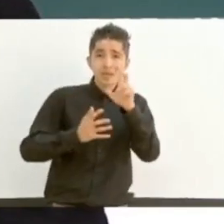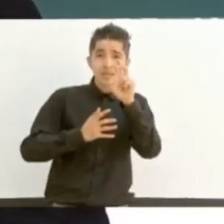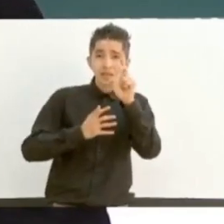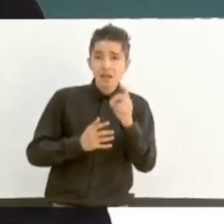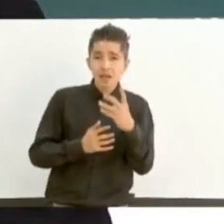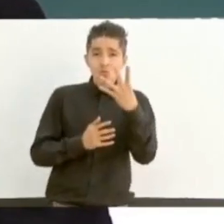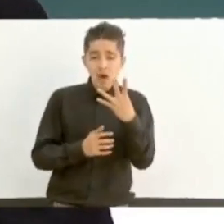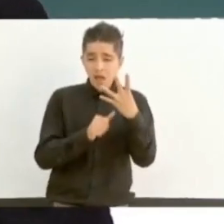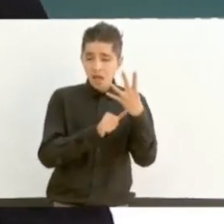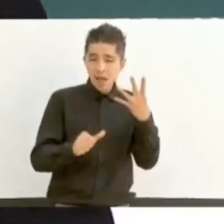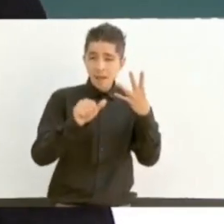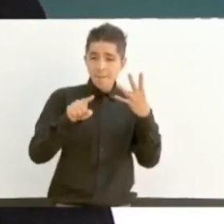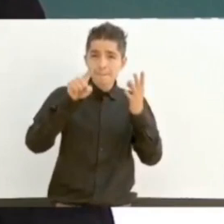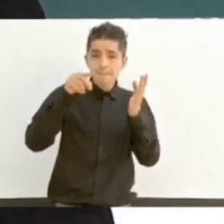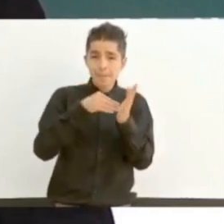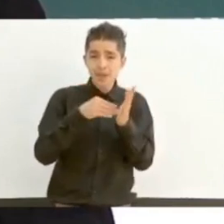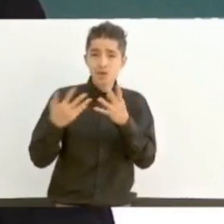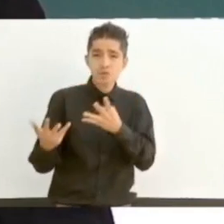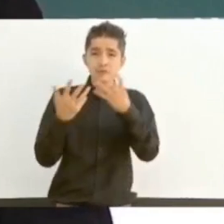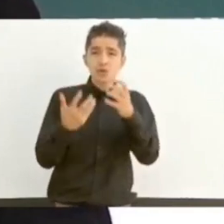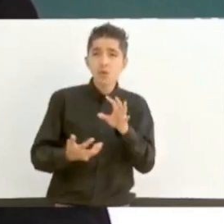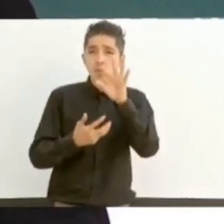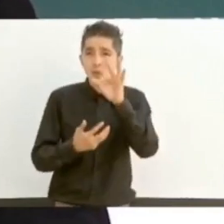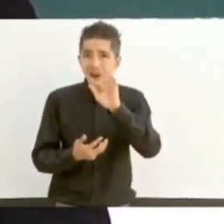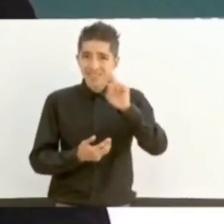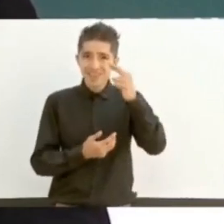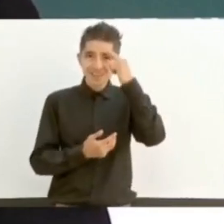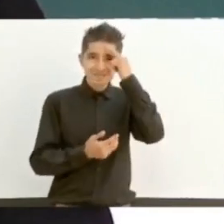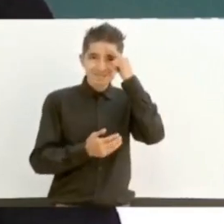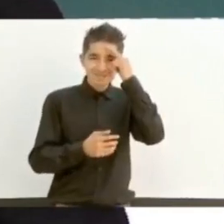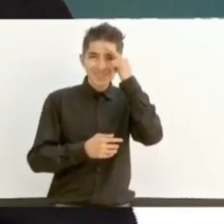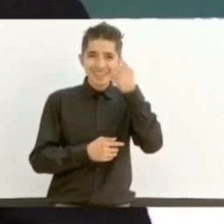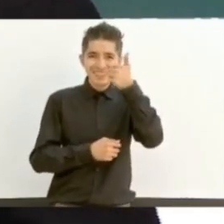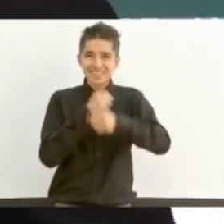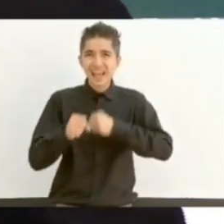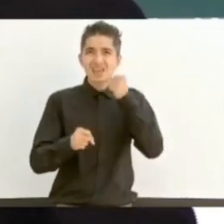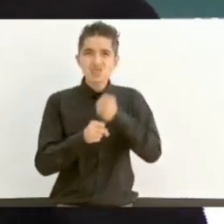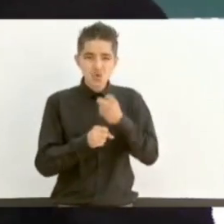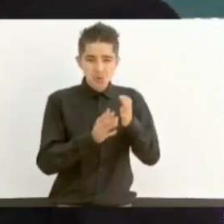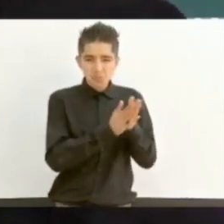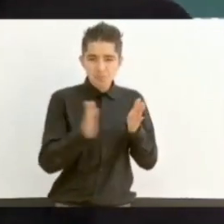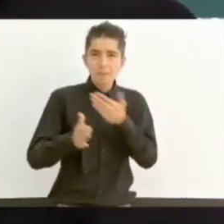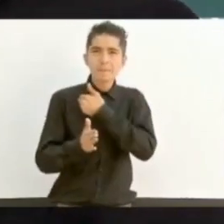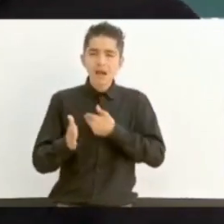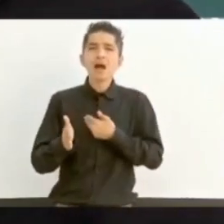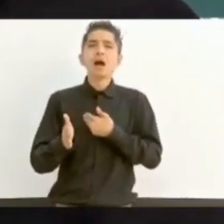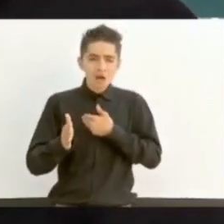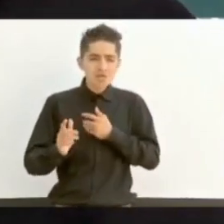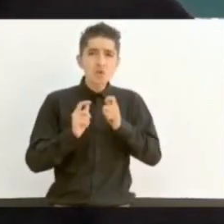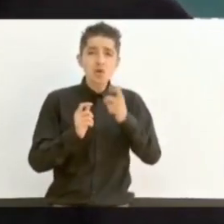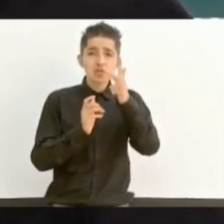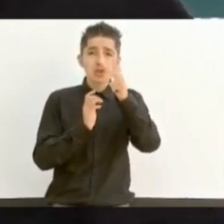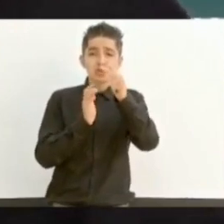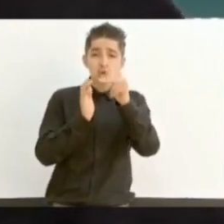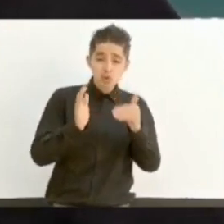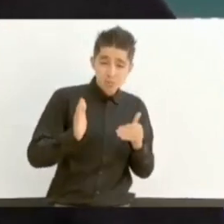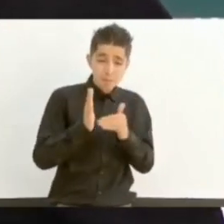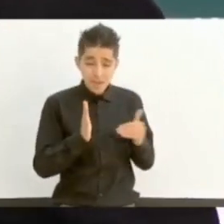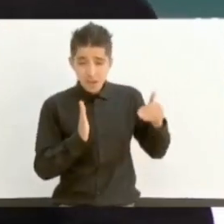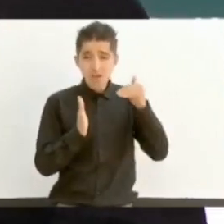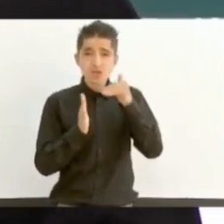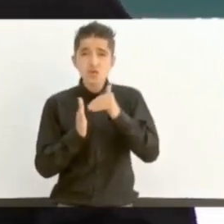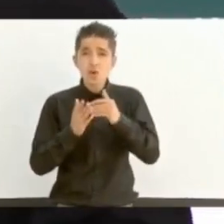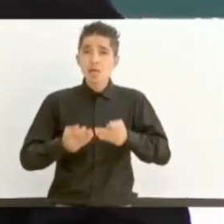1934 a 1940, en ese sexenio, que se entregan 18 millones de